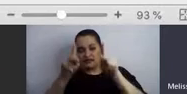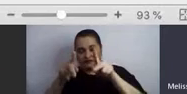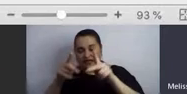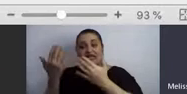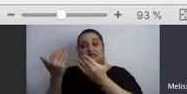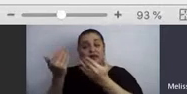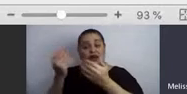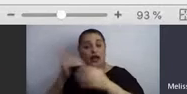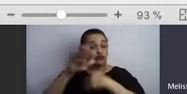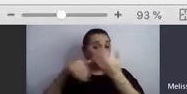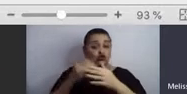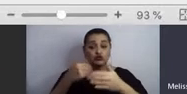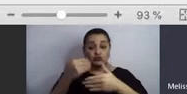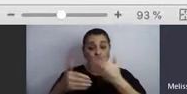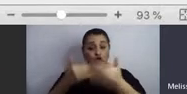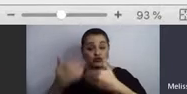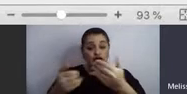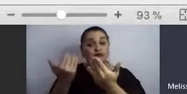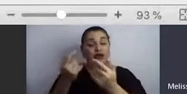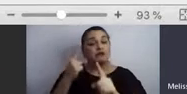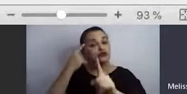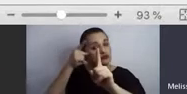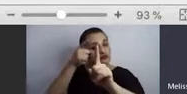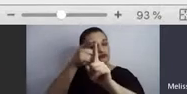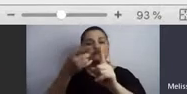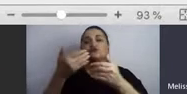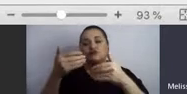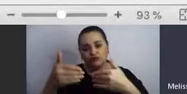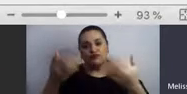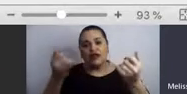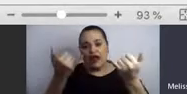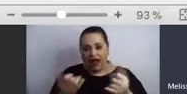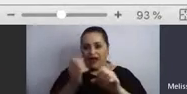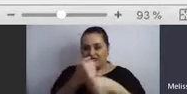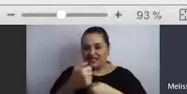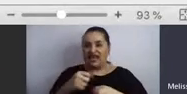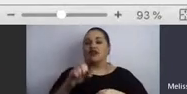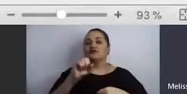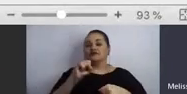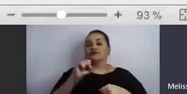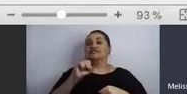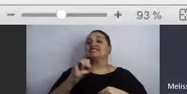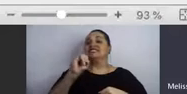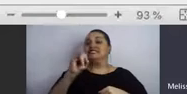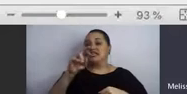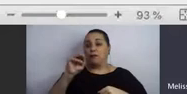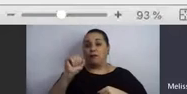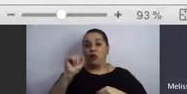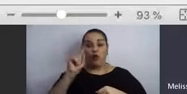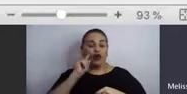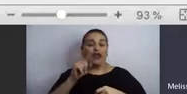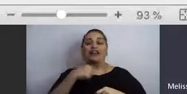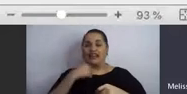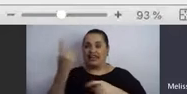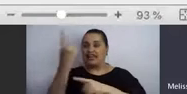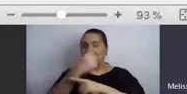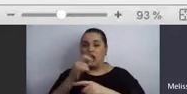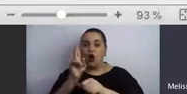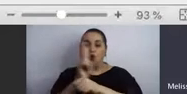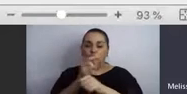procesos eventualmente también llevarlos a cabo. El CIMORE va a tener su día para capacitar a sociedad civil en cuanto al uso de la